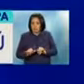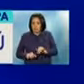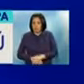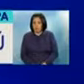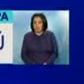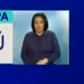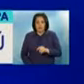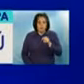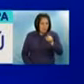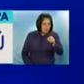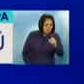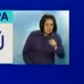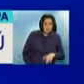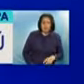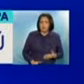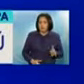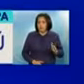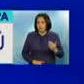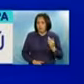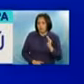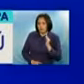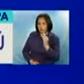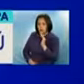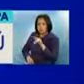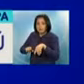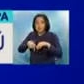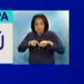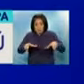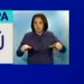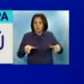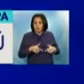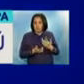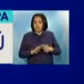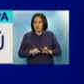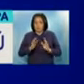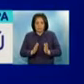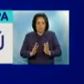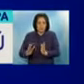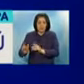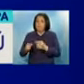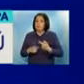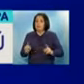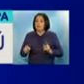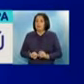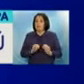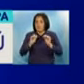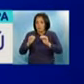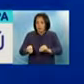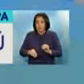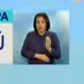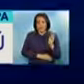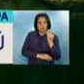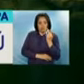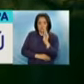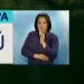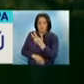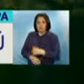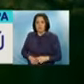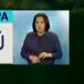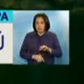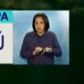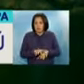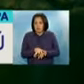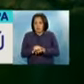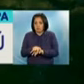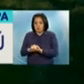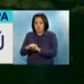¿Pero este es un qué? ¿Un tiburonario? Este es un tiburonario, sí. Es un ambiente que ha sido diseñado especialmente para albergar tiburones y rayas. Una de las